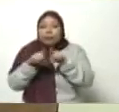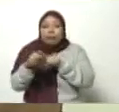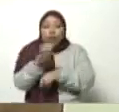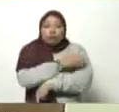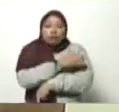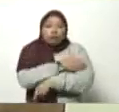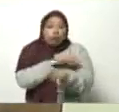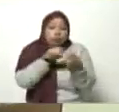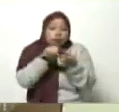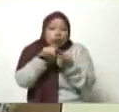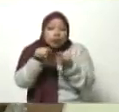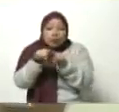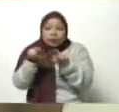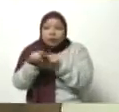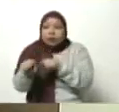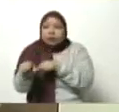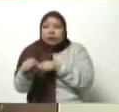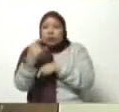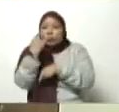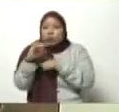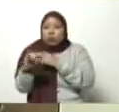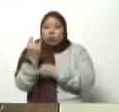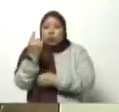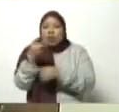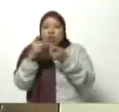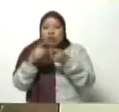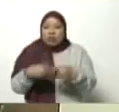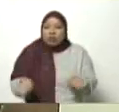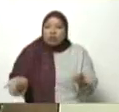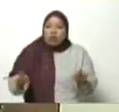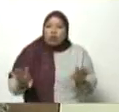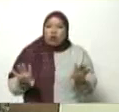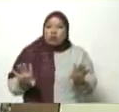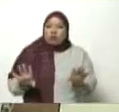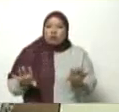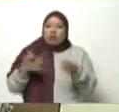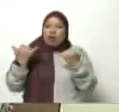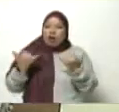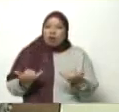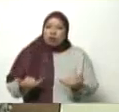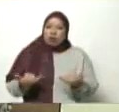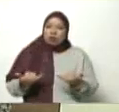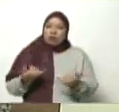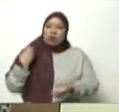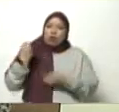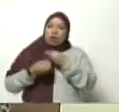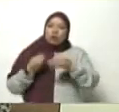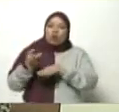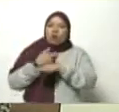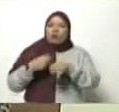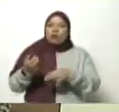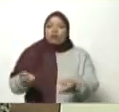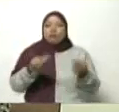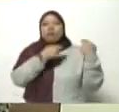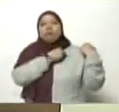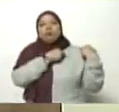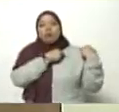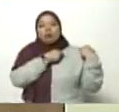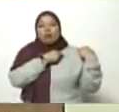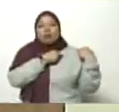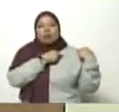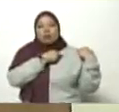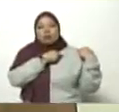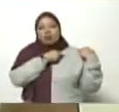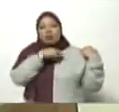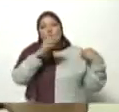escucha cómo están divididos. Ahora, ¿qué hace un gobierno responsable? Alguien